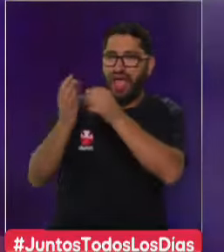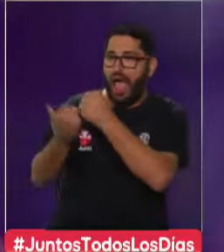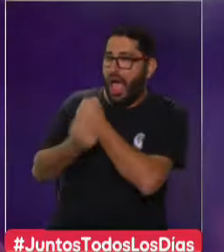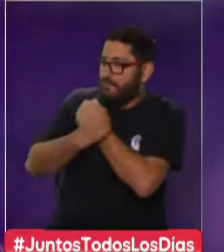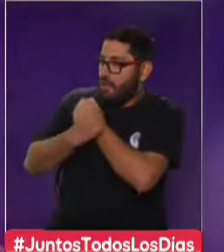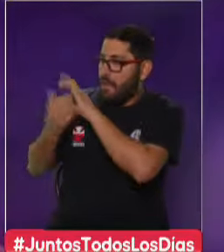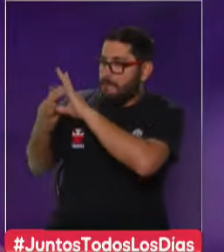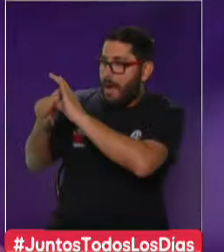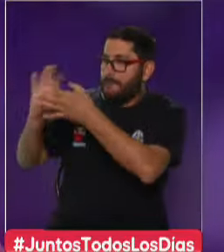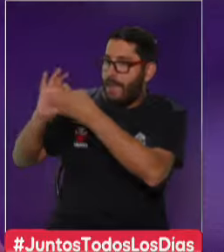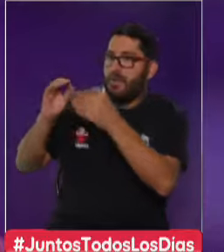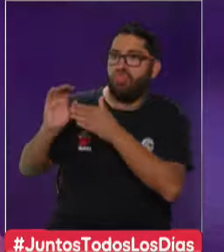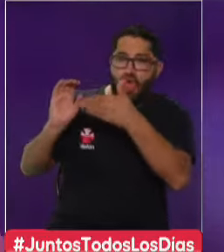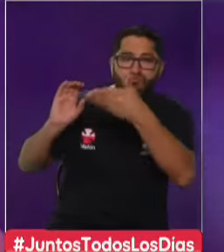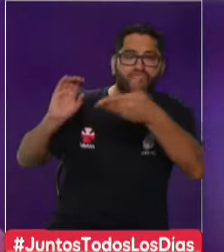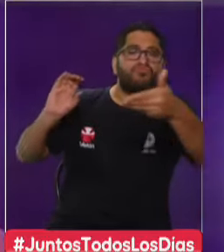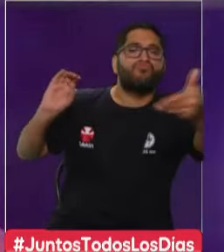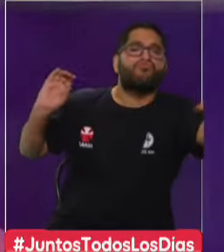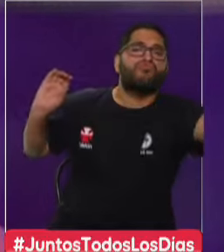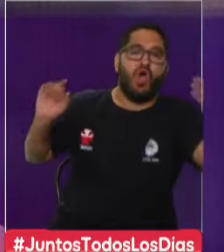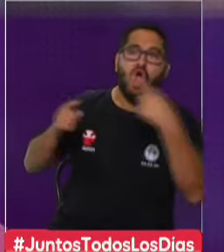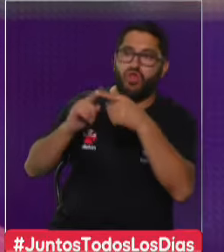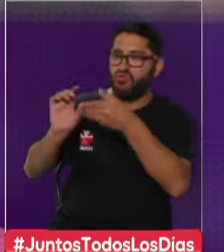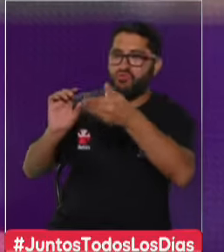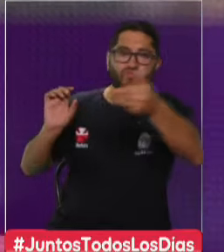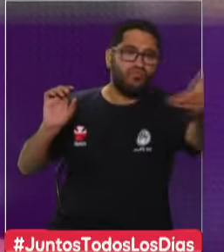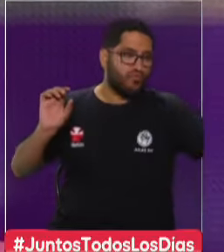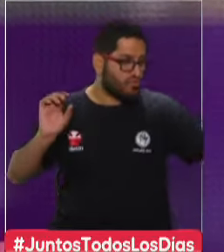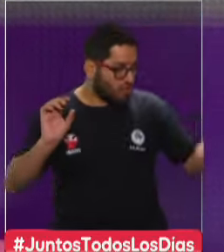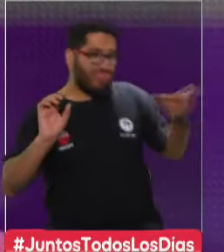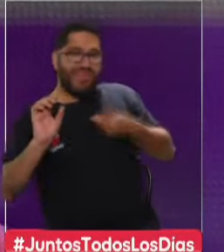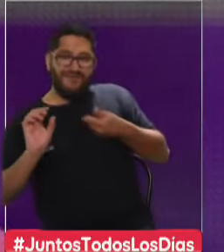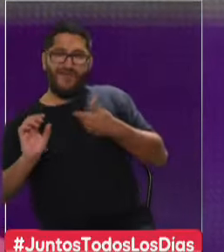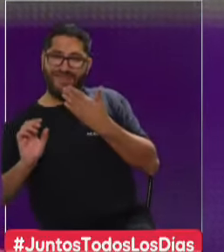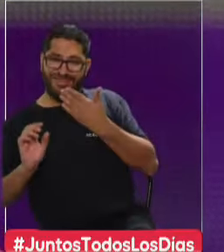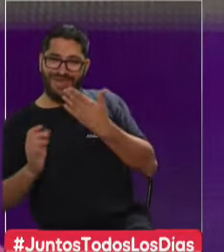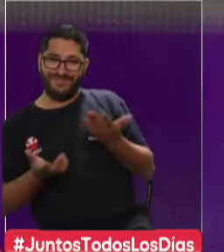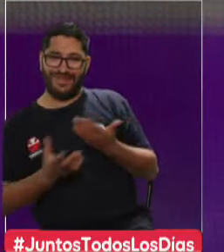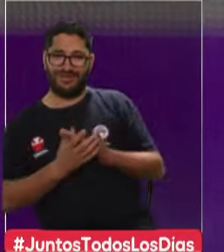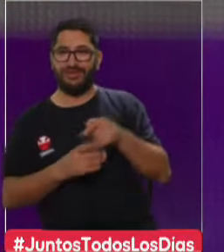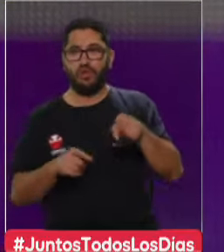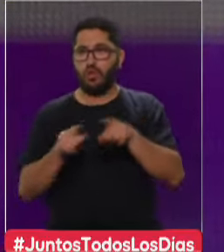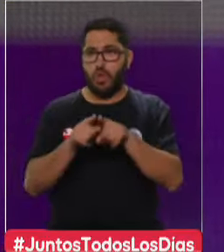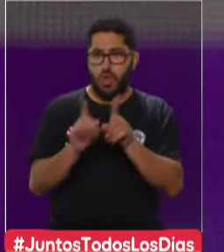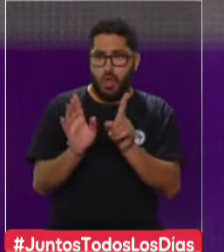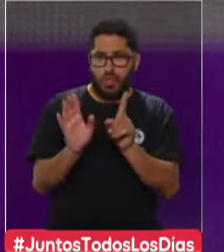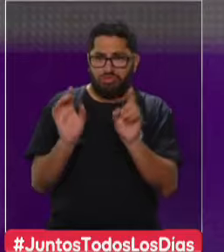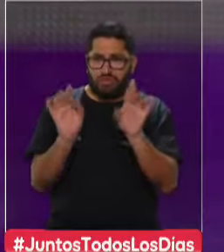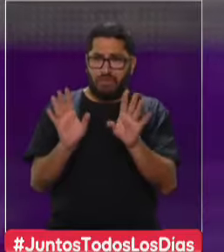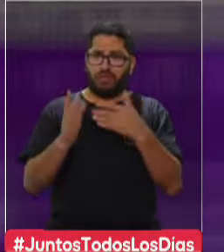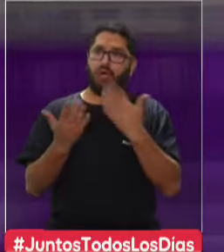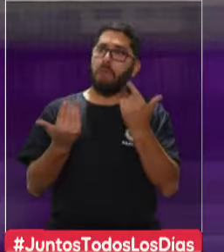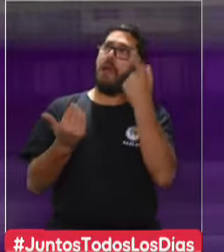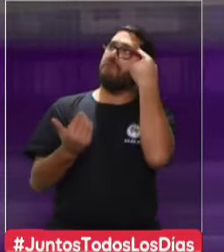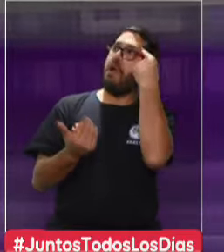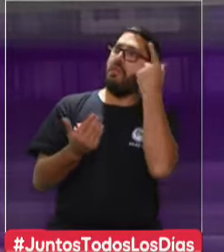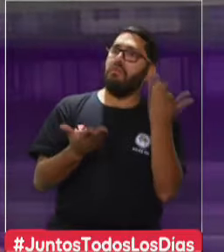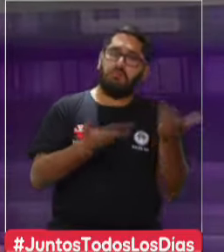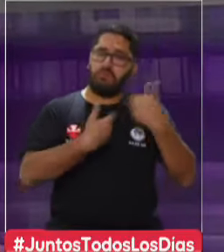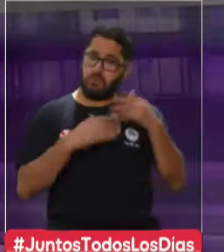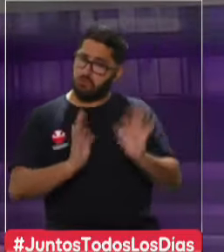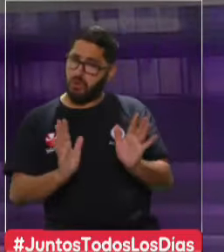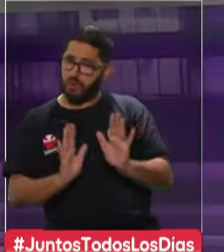acá hay mucho de eso también, ¿no, Fran? De dar sin esperar nada. Sin esperar necesariamente nada. Sin esperar nada, yo creo que lo hablamos nosotros tres en